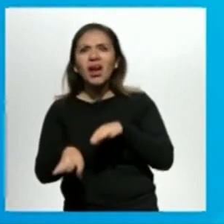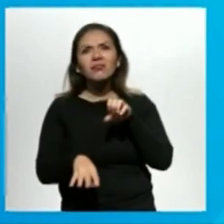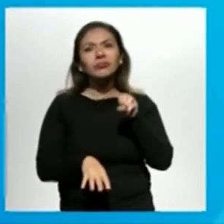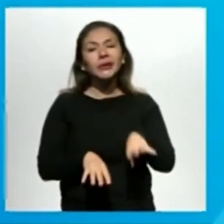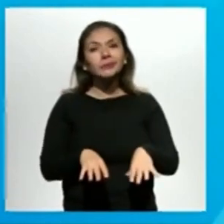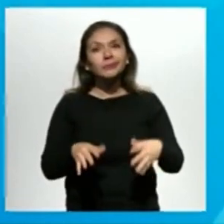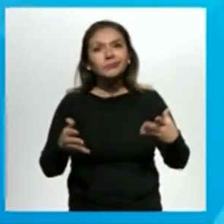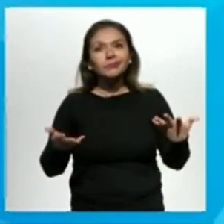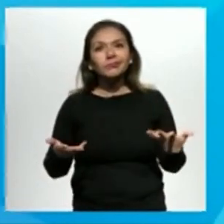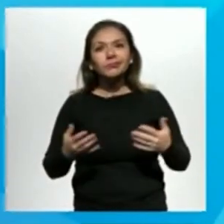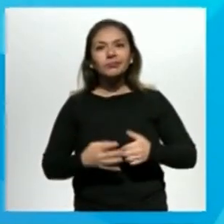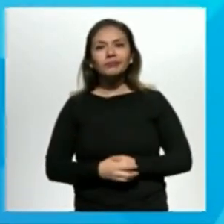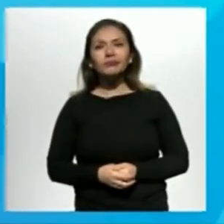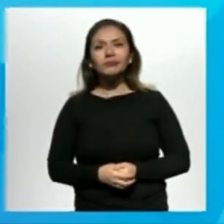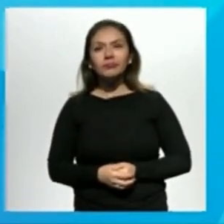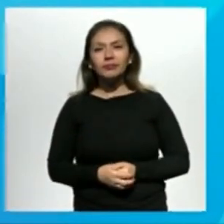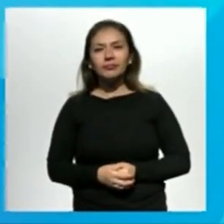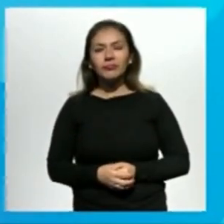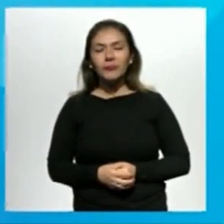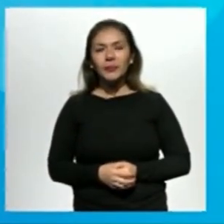usarlas.